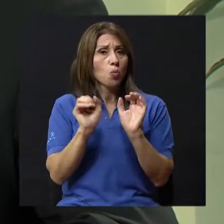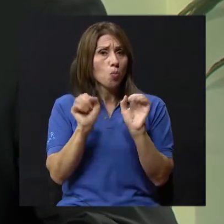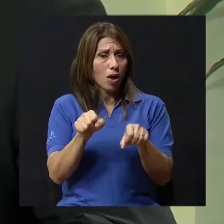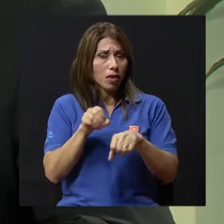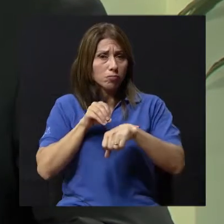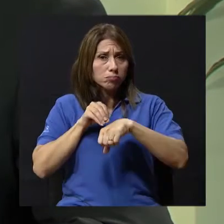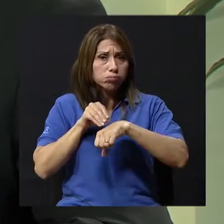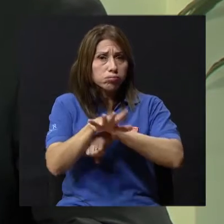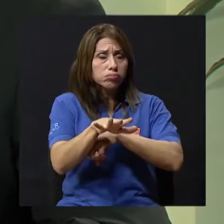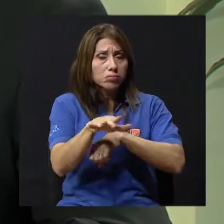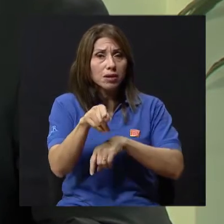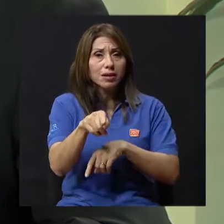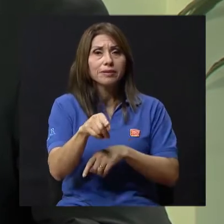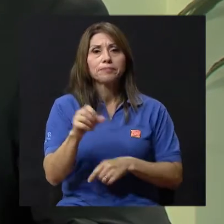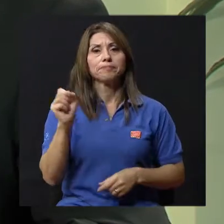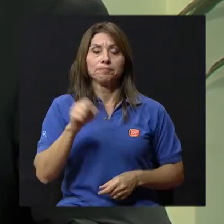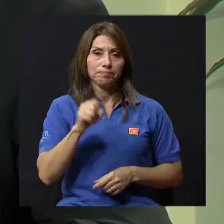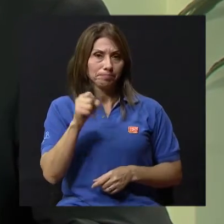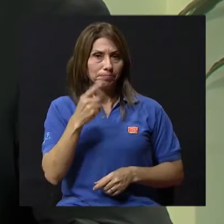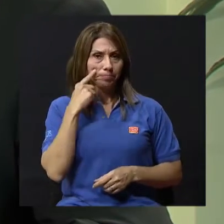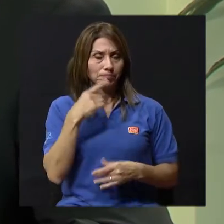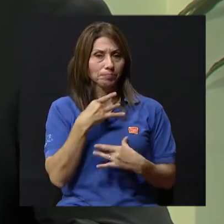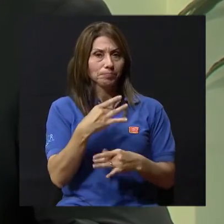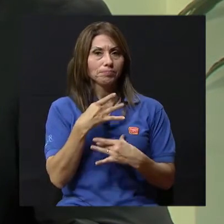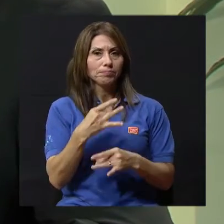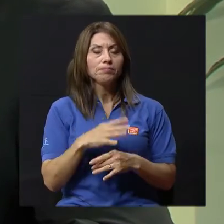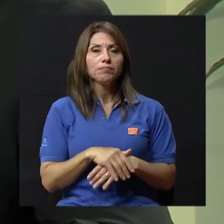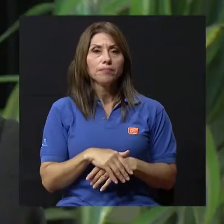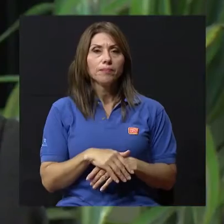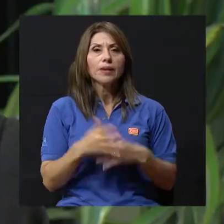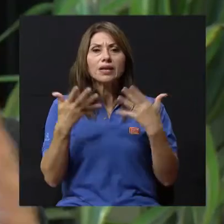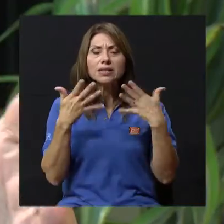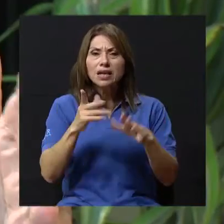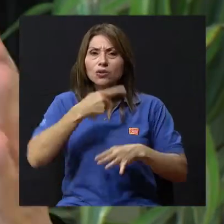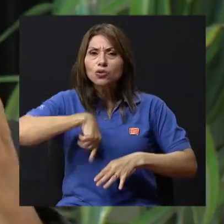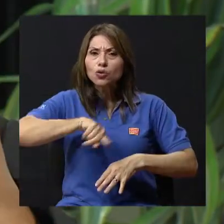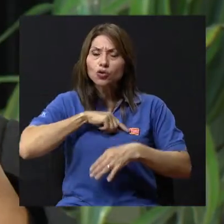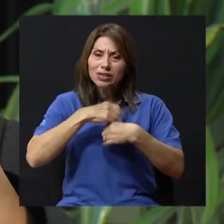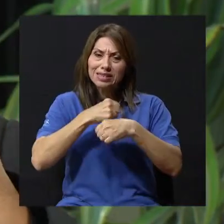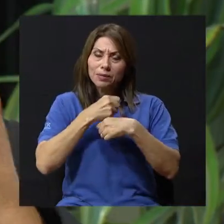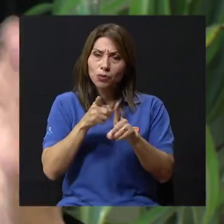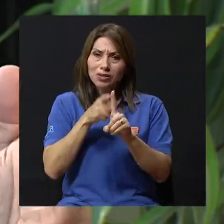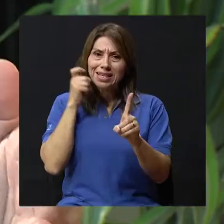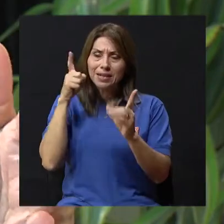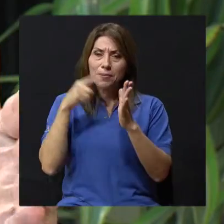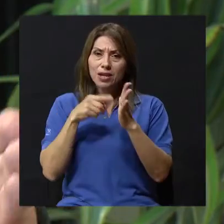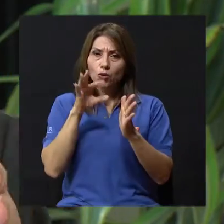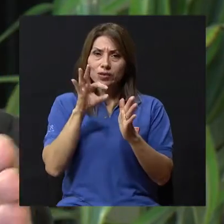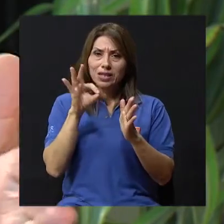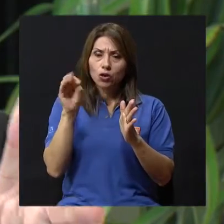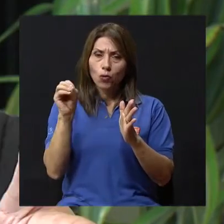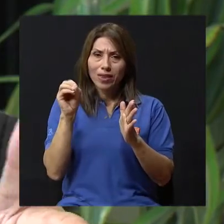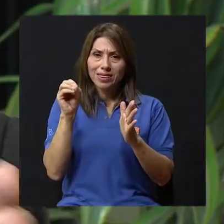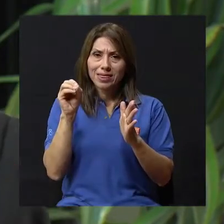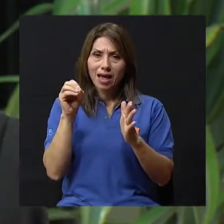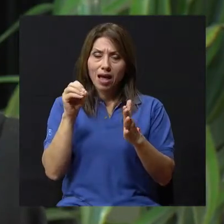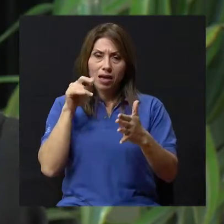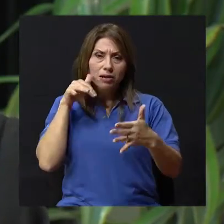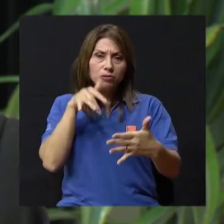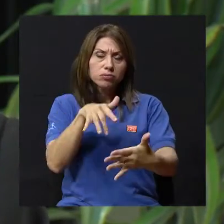una incidencia directa? Sí, Saúl, vea qué interesante. En todos los estudios que hicimos nosotros desde el 90